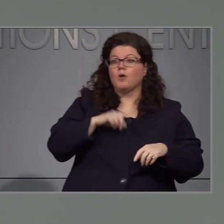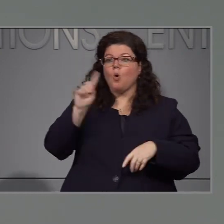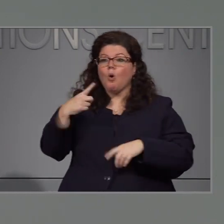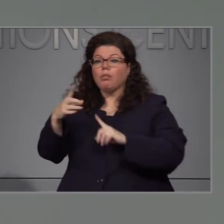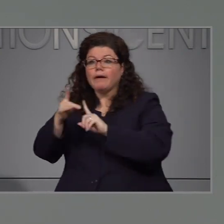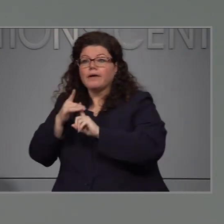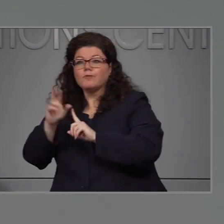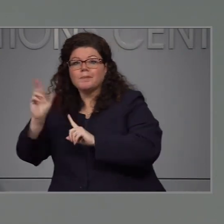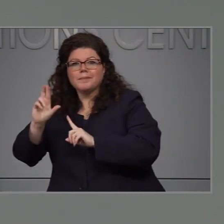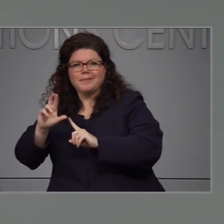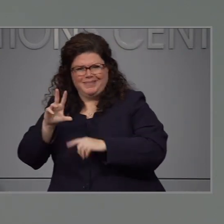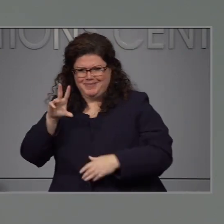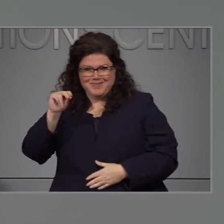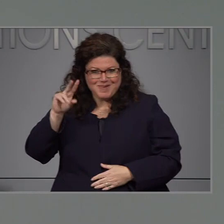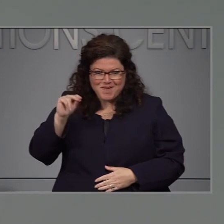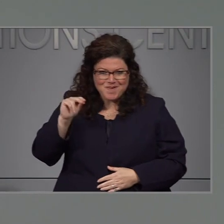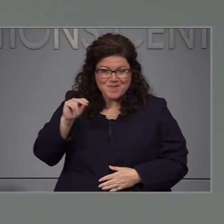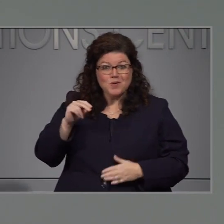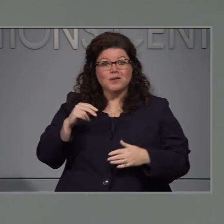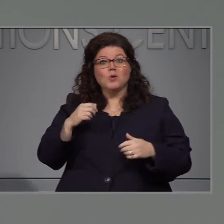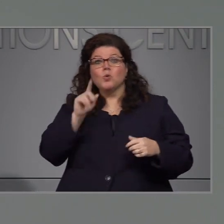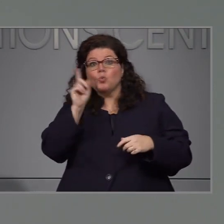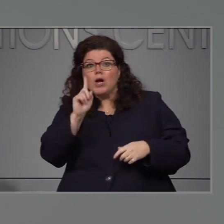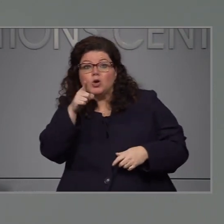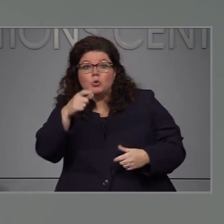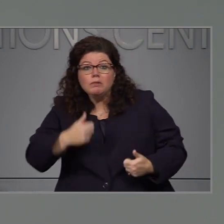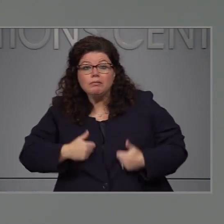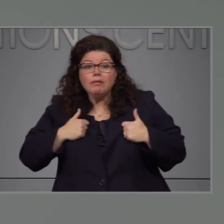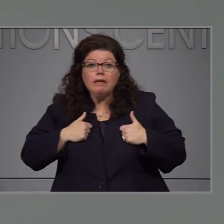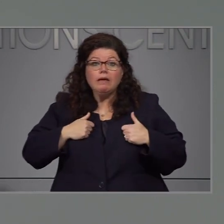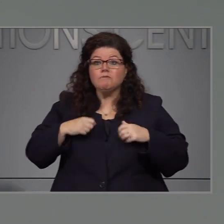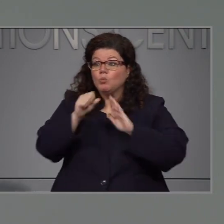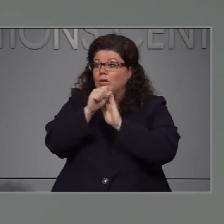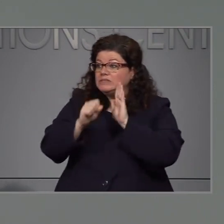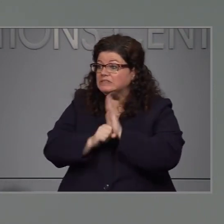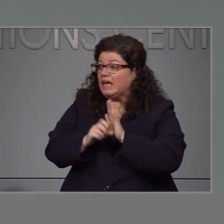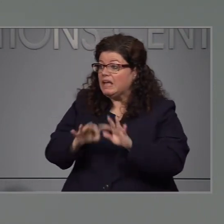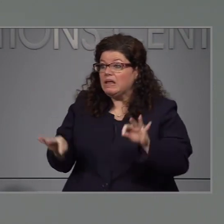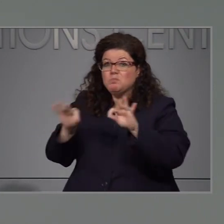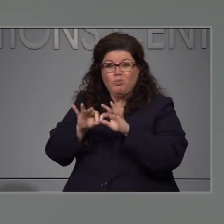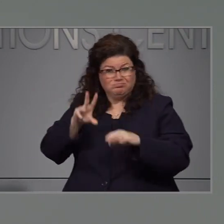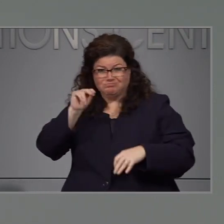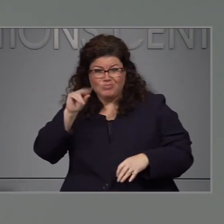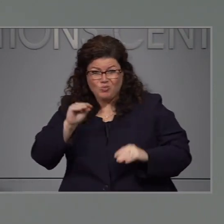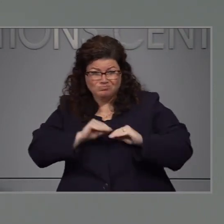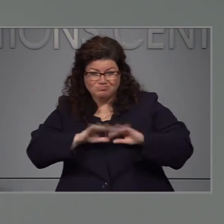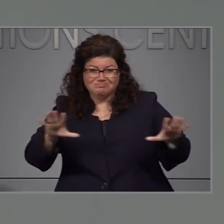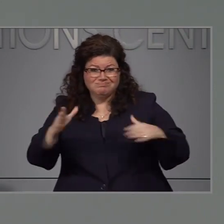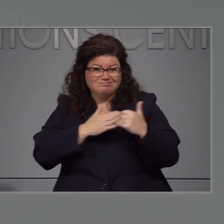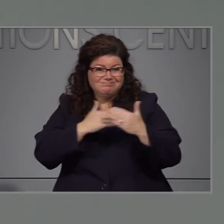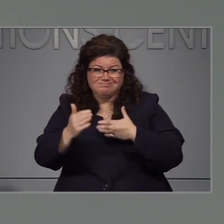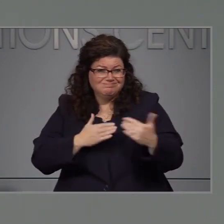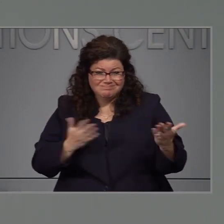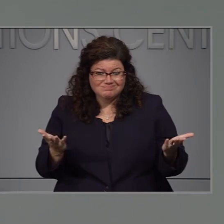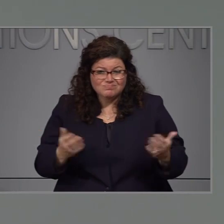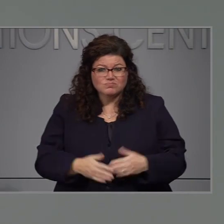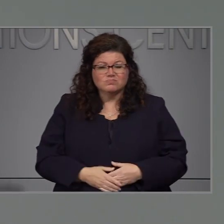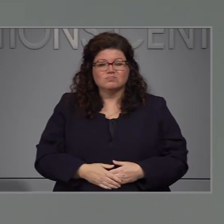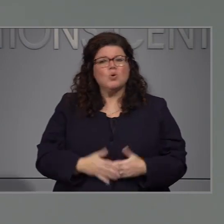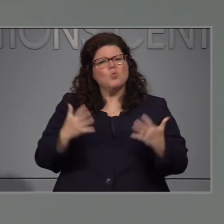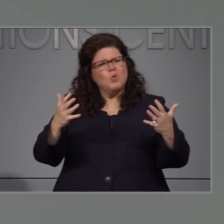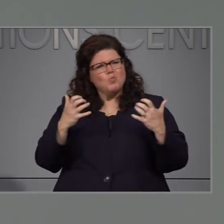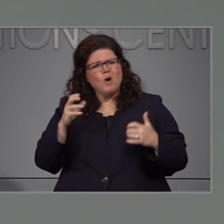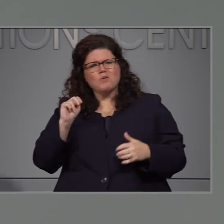política y espero que nuestros líderes electos puedan reunirse para conservar a la población de Carolina del Norte a salvo